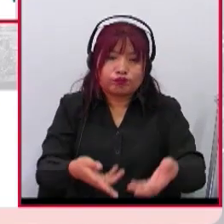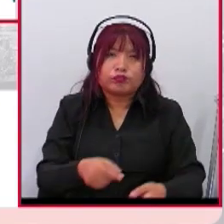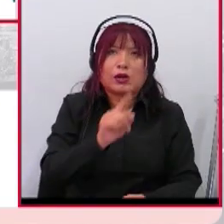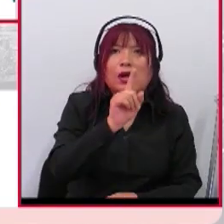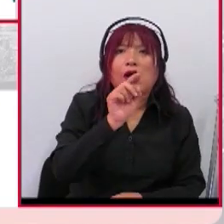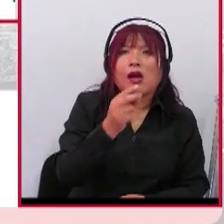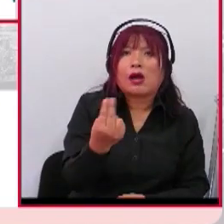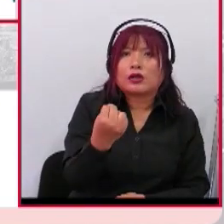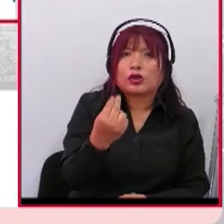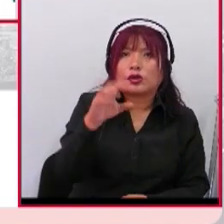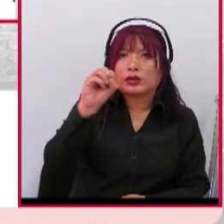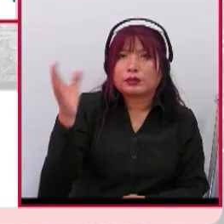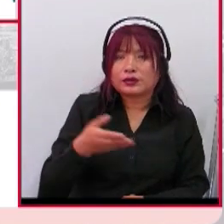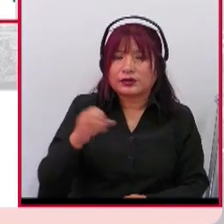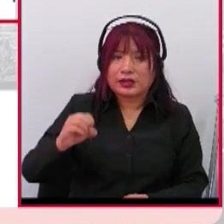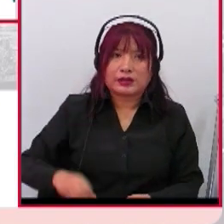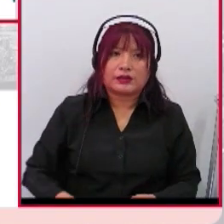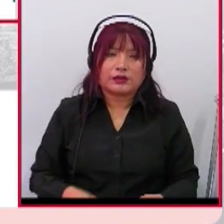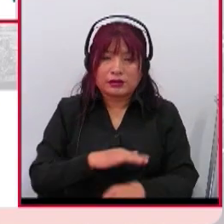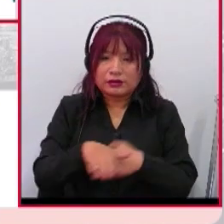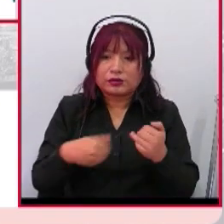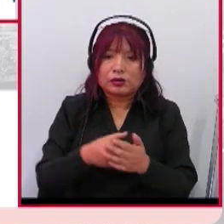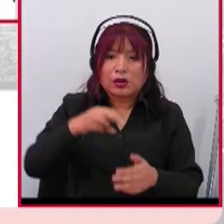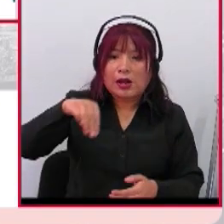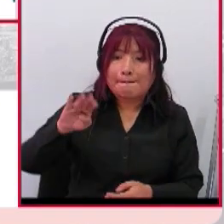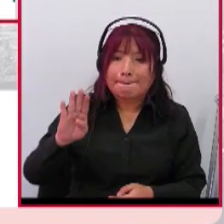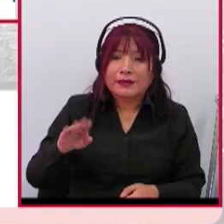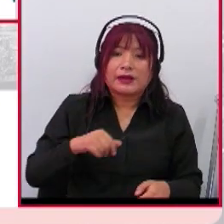es una estadística hasta el mayo del 2025.